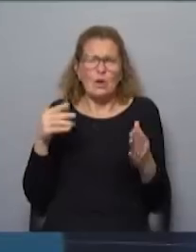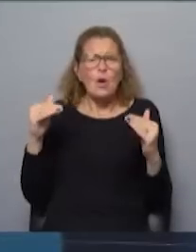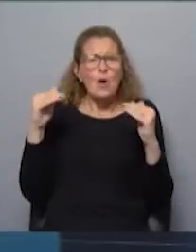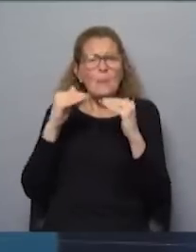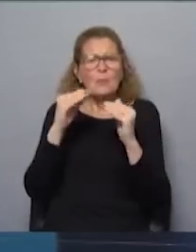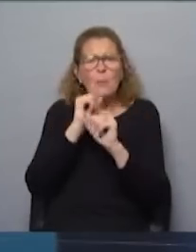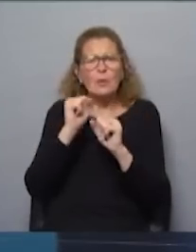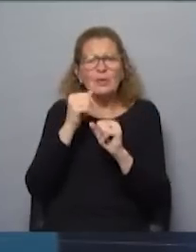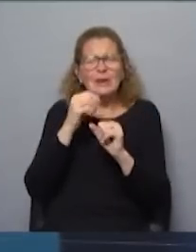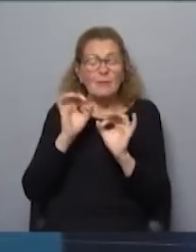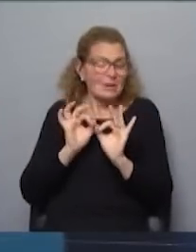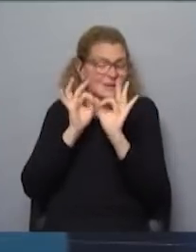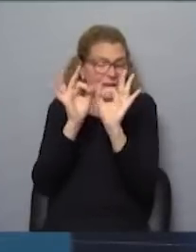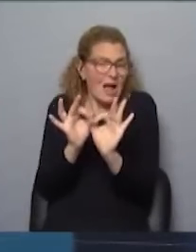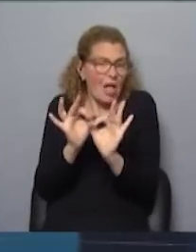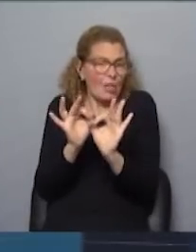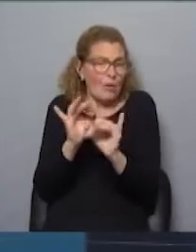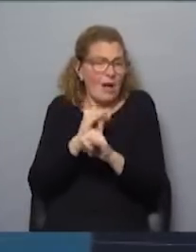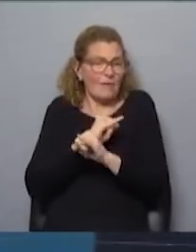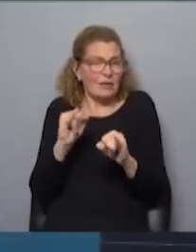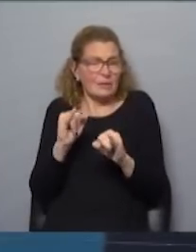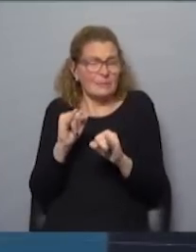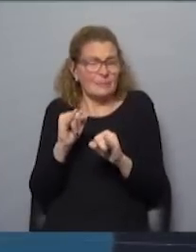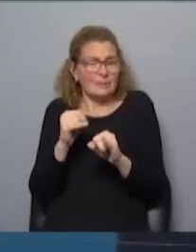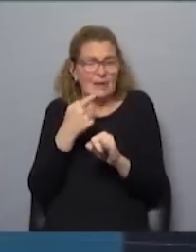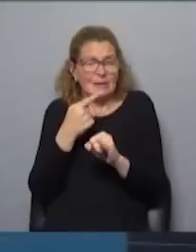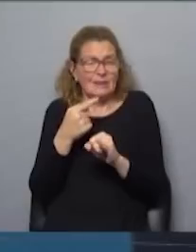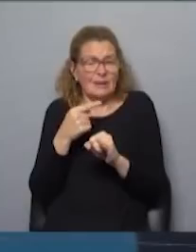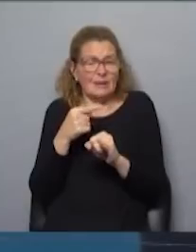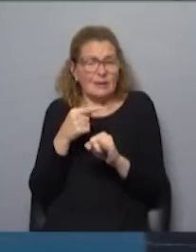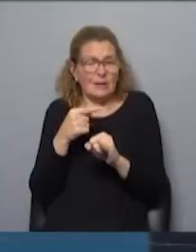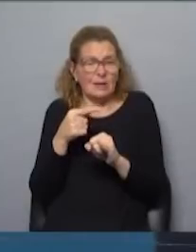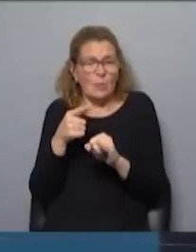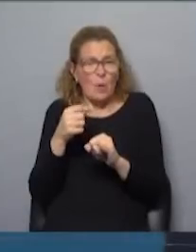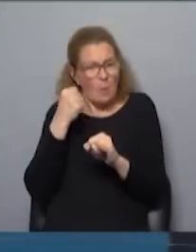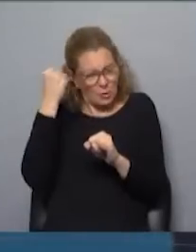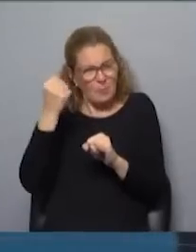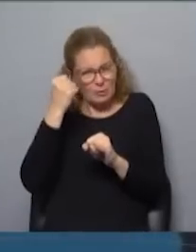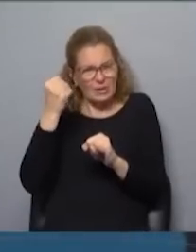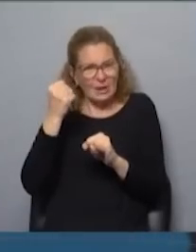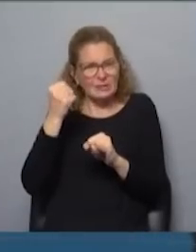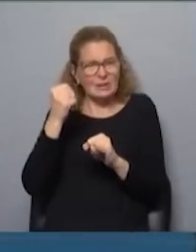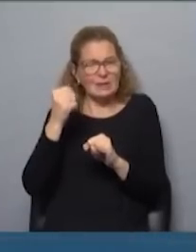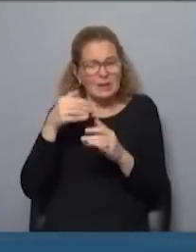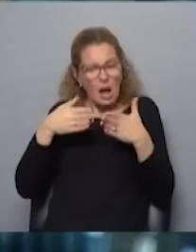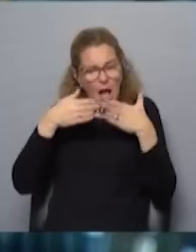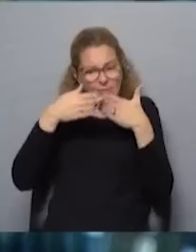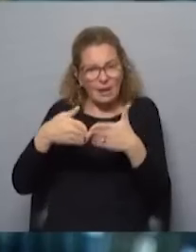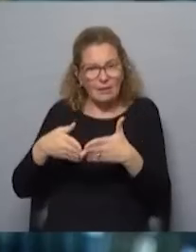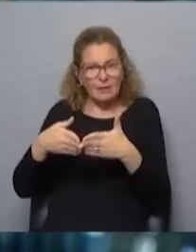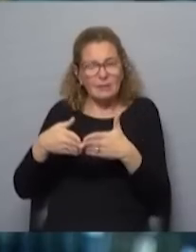se podría haber logrado establecer este régimen preferencial de ataques